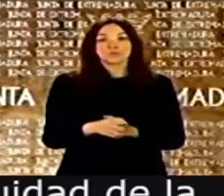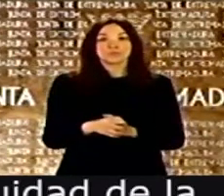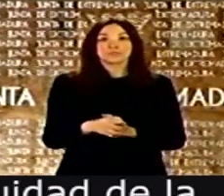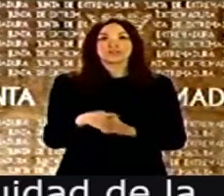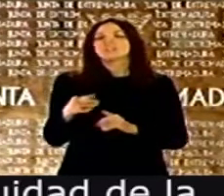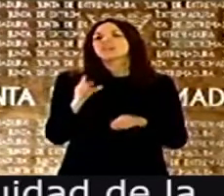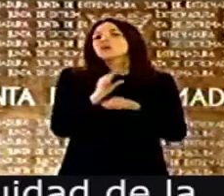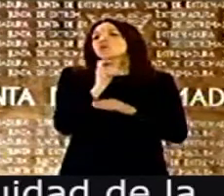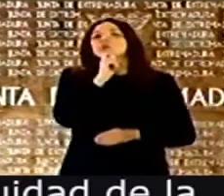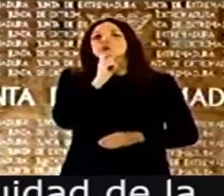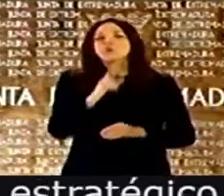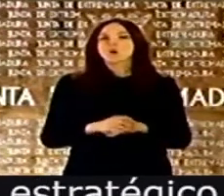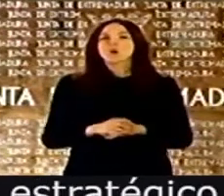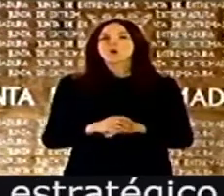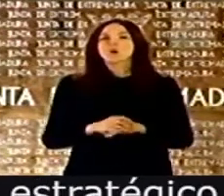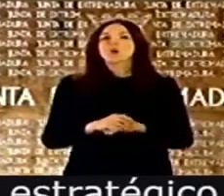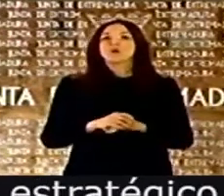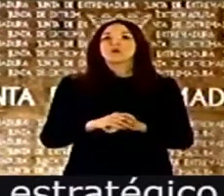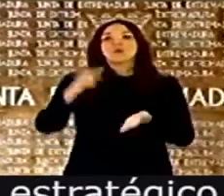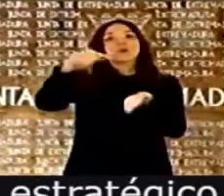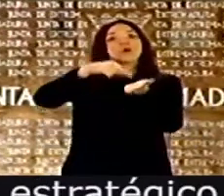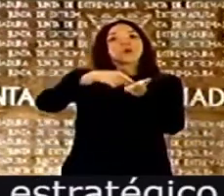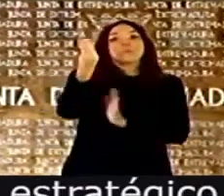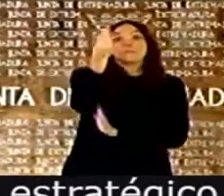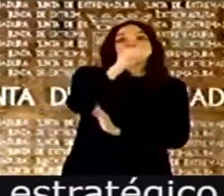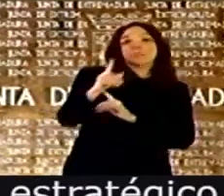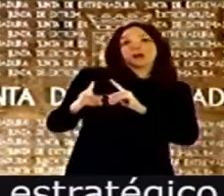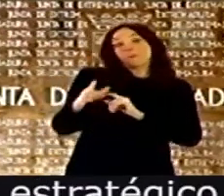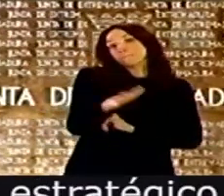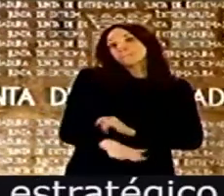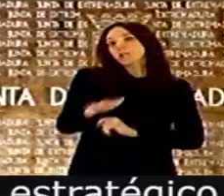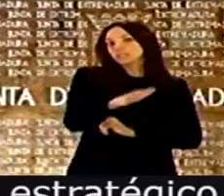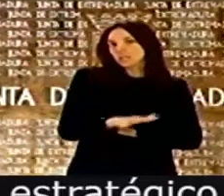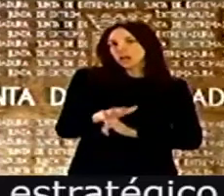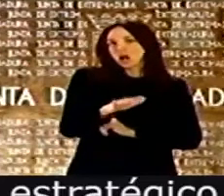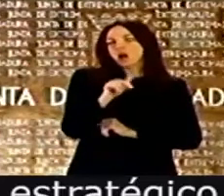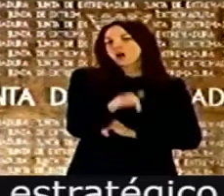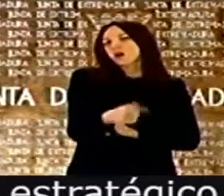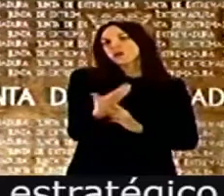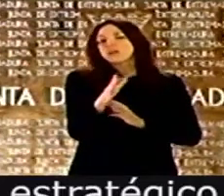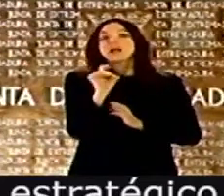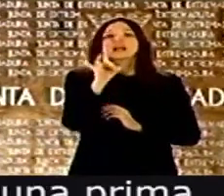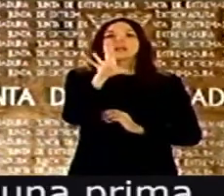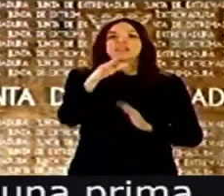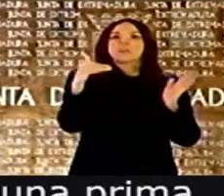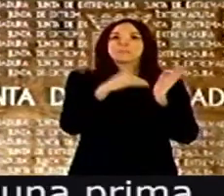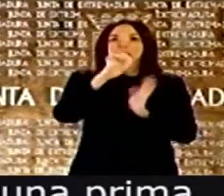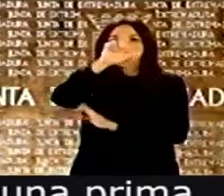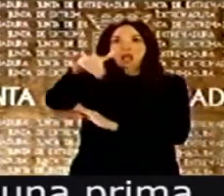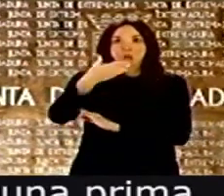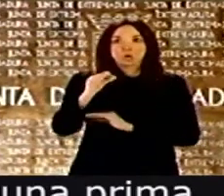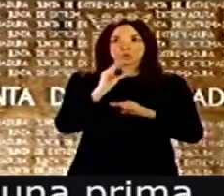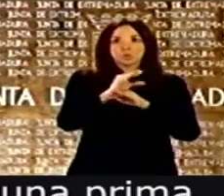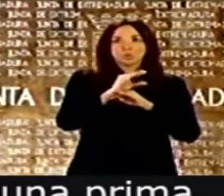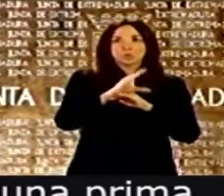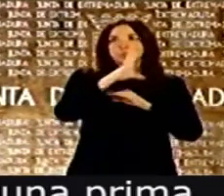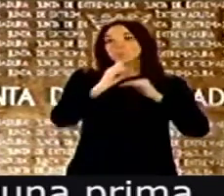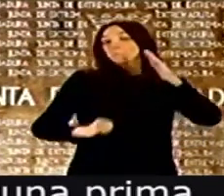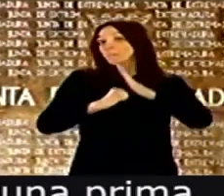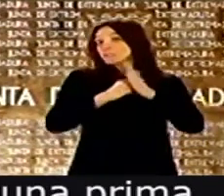que comprende, por un lado, una prima básica y, por otro, unos incrementos. La prima básica se establece en 15.000 euros y se podrá incrementar hasta un máximo